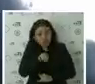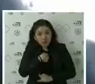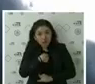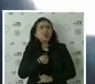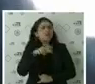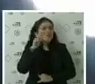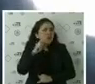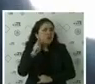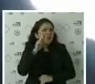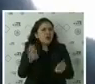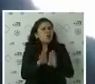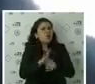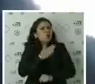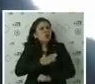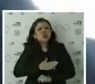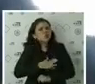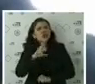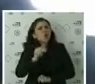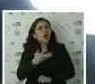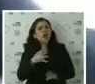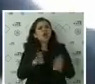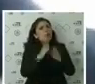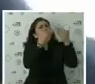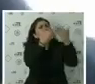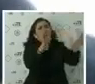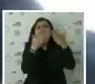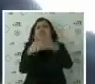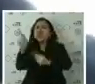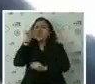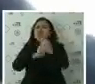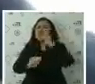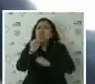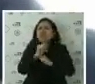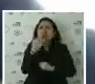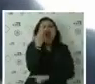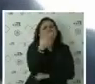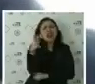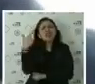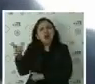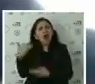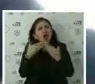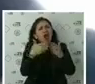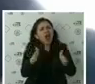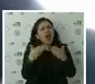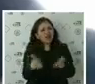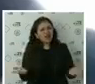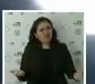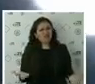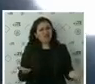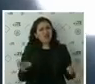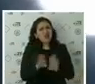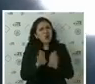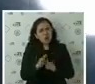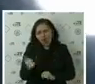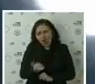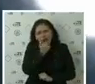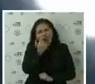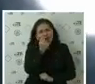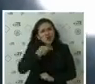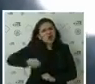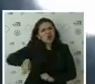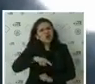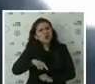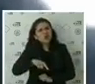algo injusto que abran centros comerciales, lugares de comida, porque de cierta forma los estudiantes